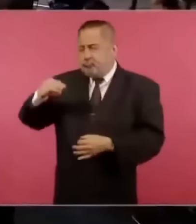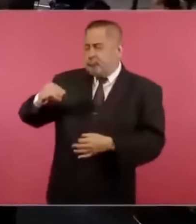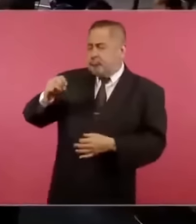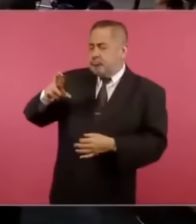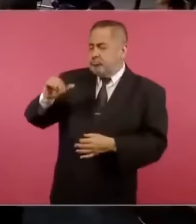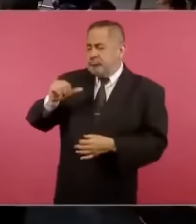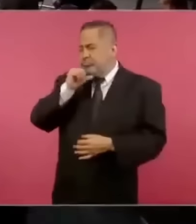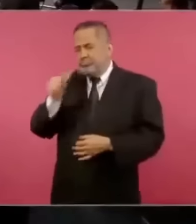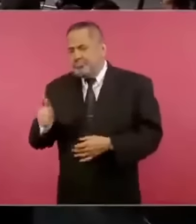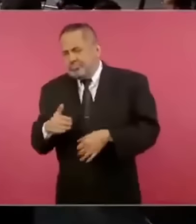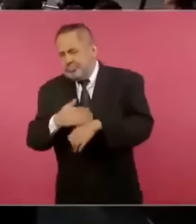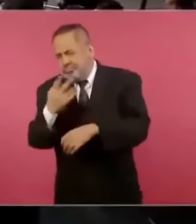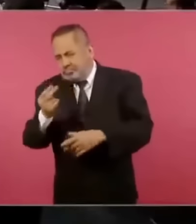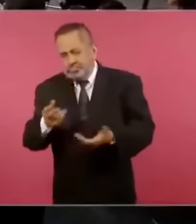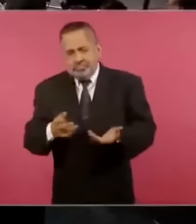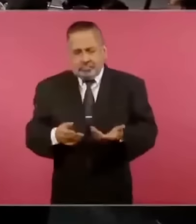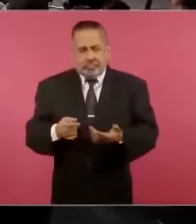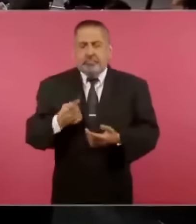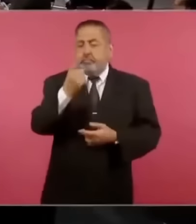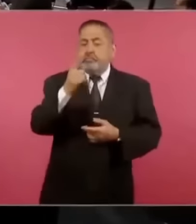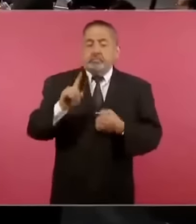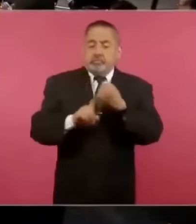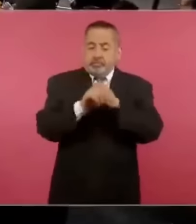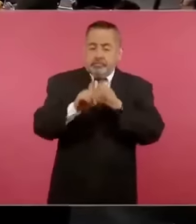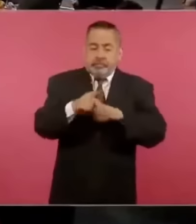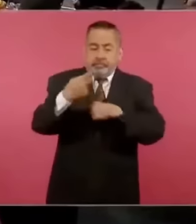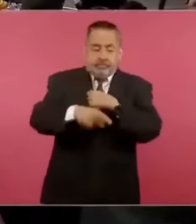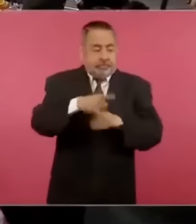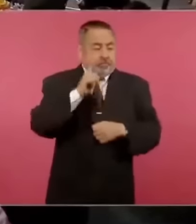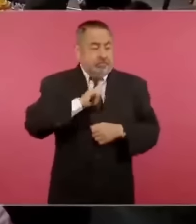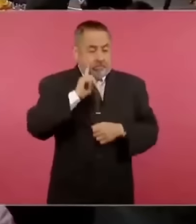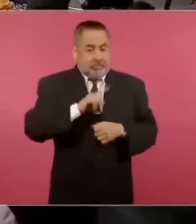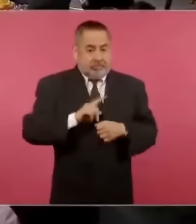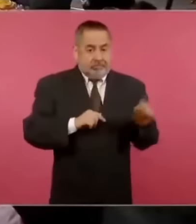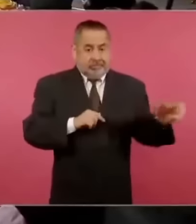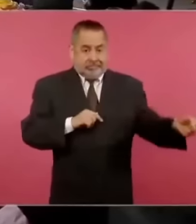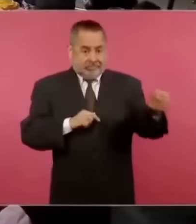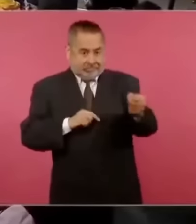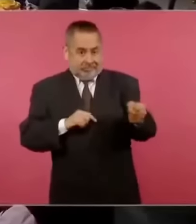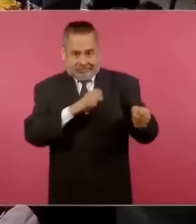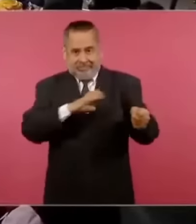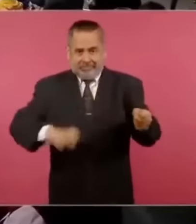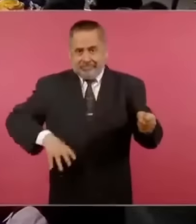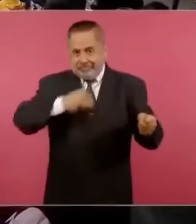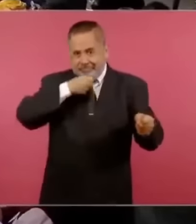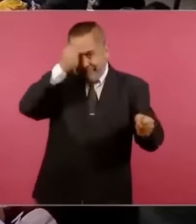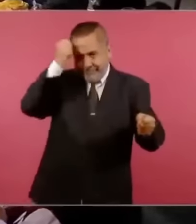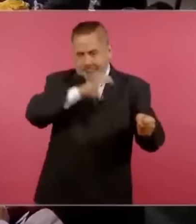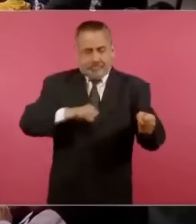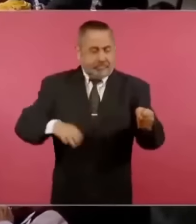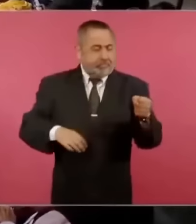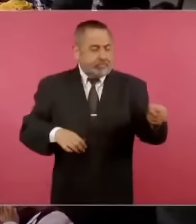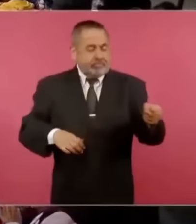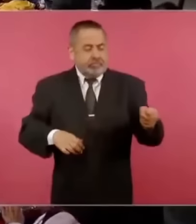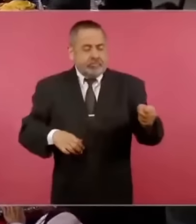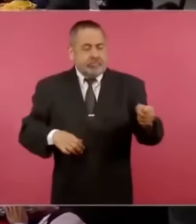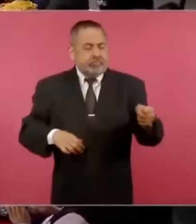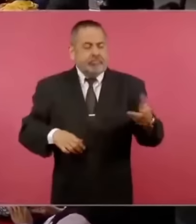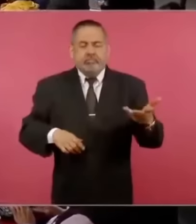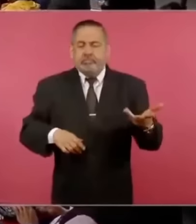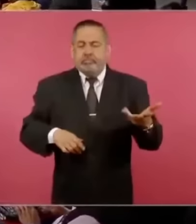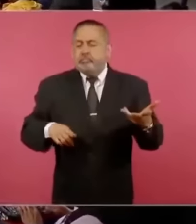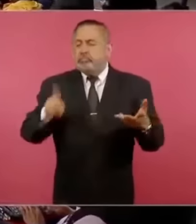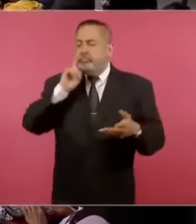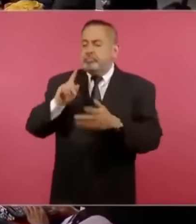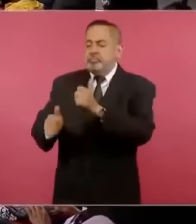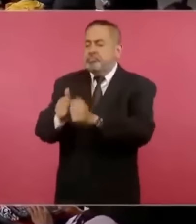esas, le digo que se están empoderando, y eso es lo peligroso. Una de estas candidatas se molestó por un tuit que puso una